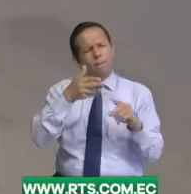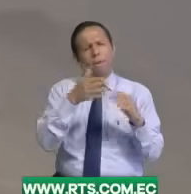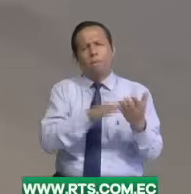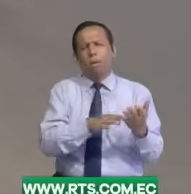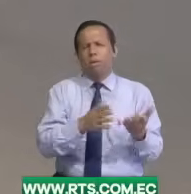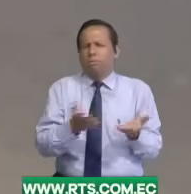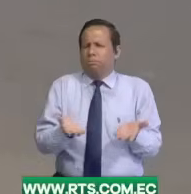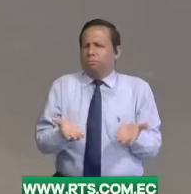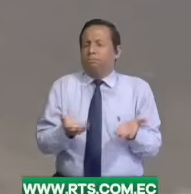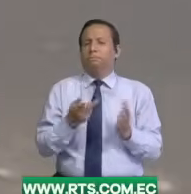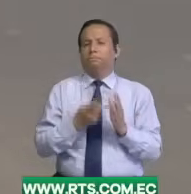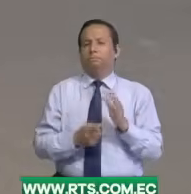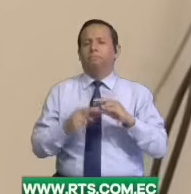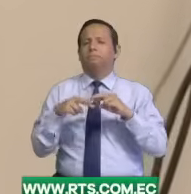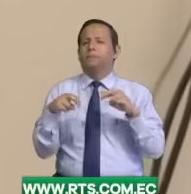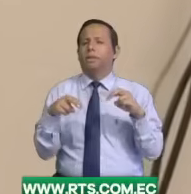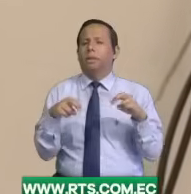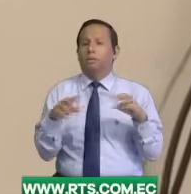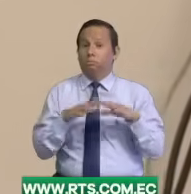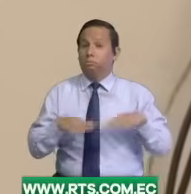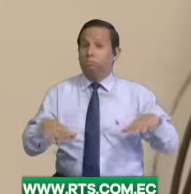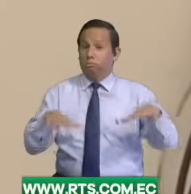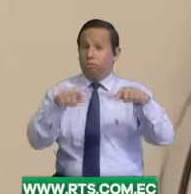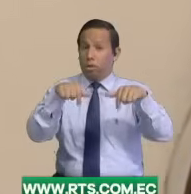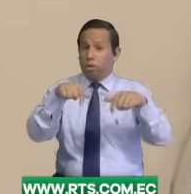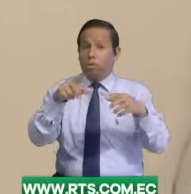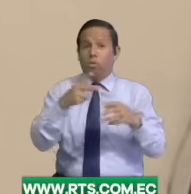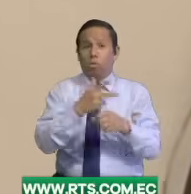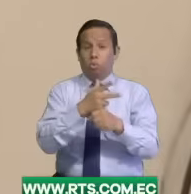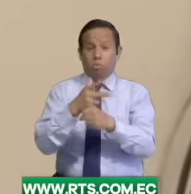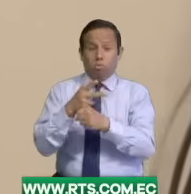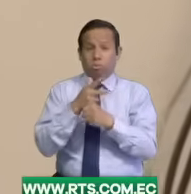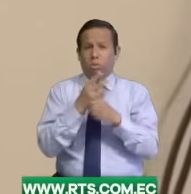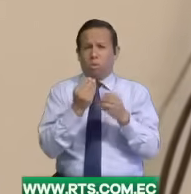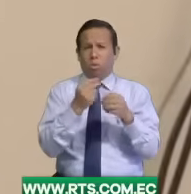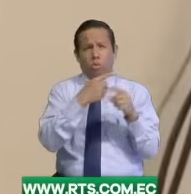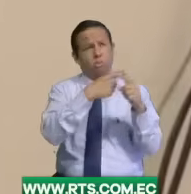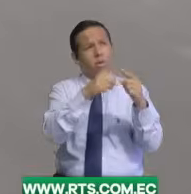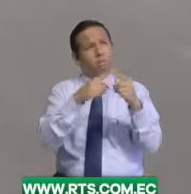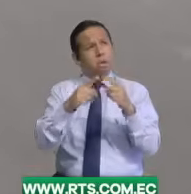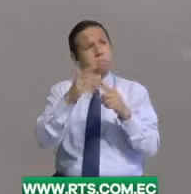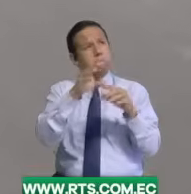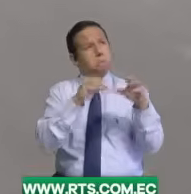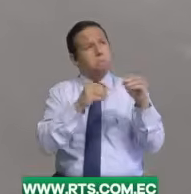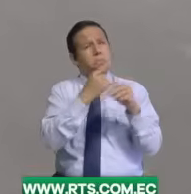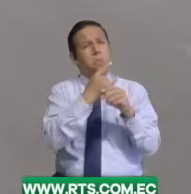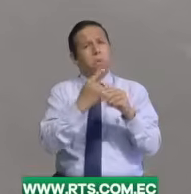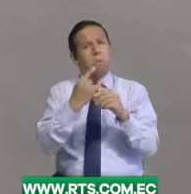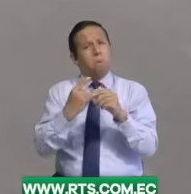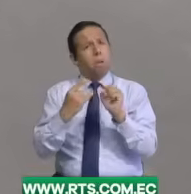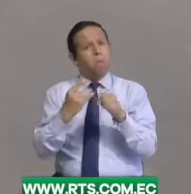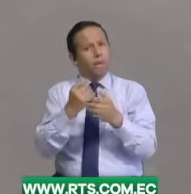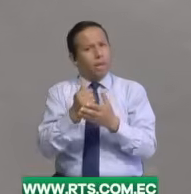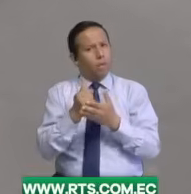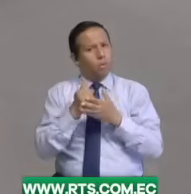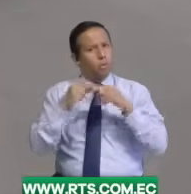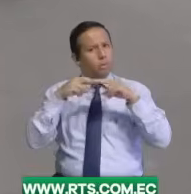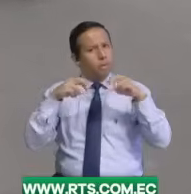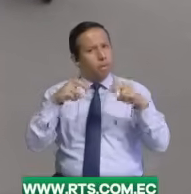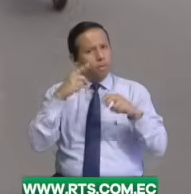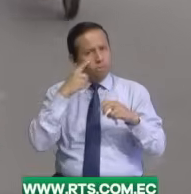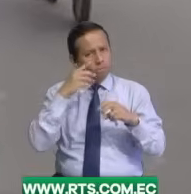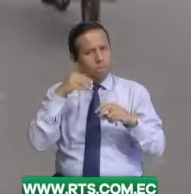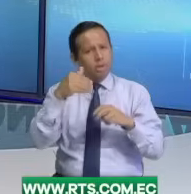esta persona. En el barrio hay varias cámaras que podrían aportar con información a los agentes, informó Charlie Pisa.